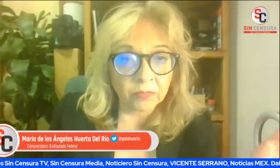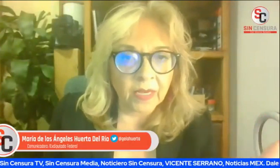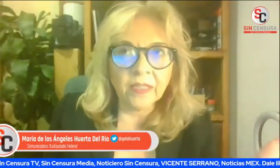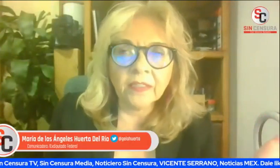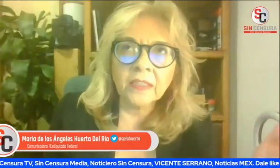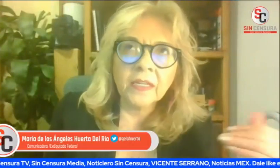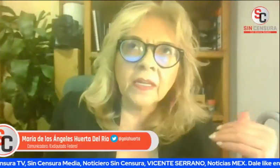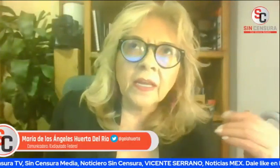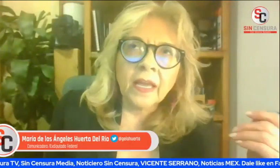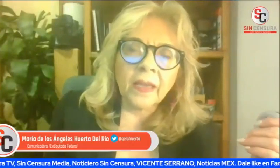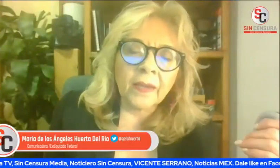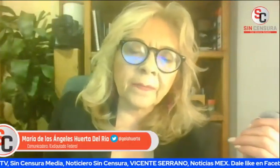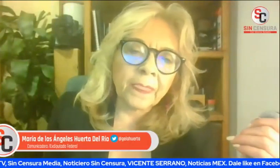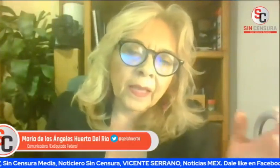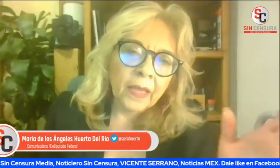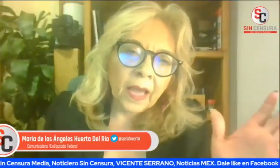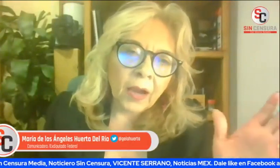ya somos miles,